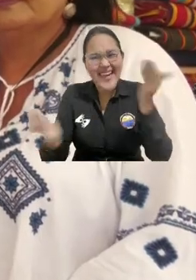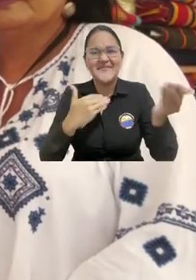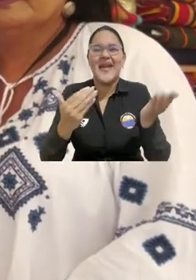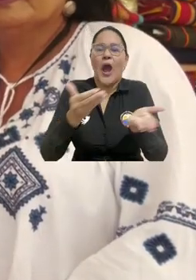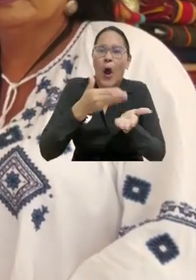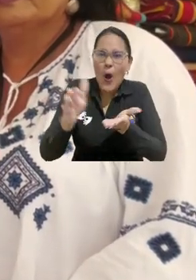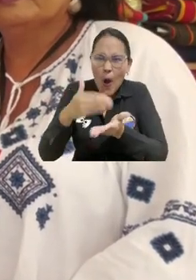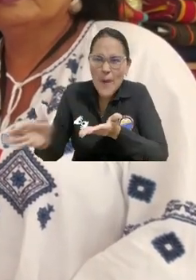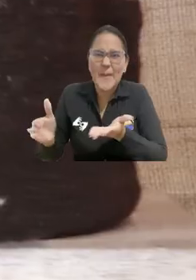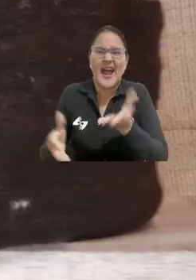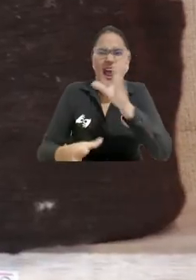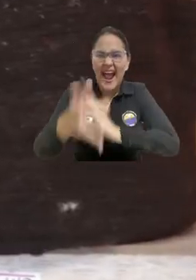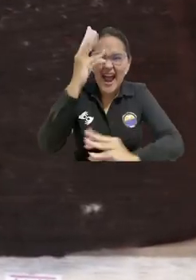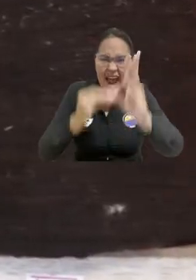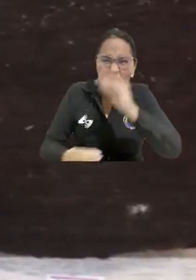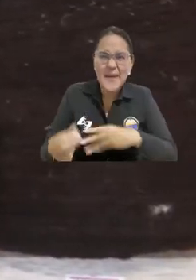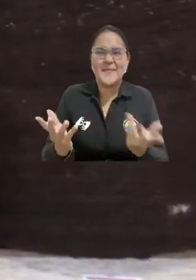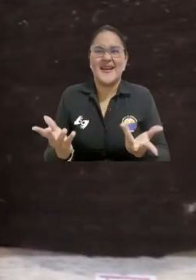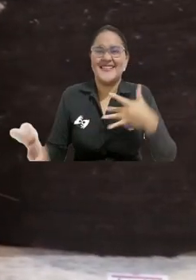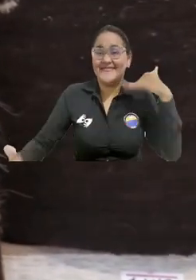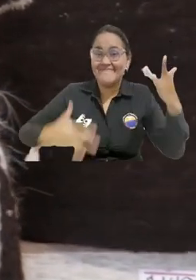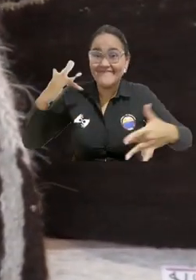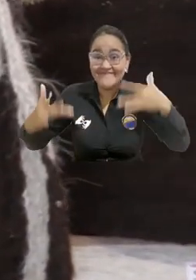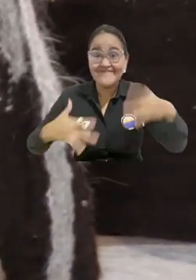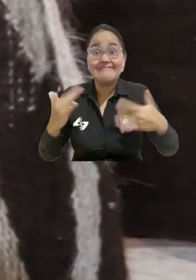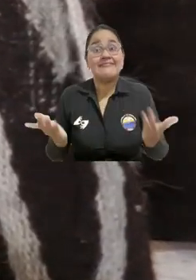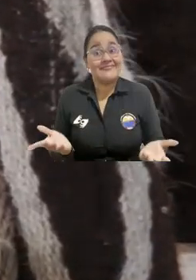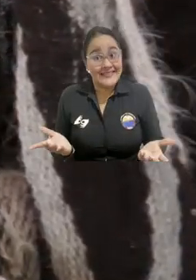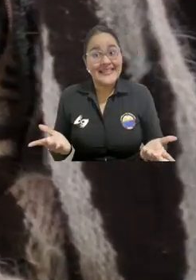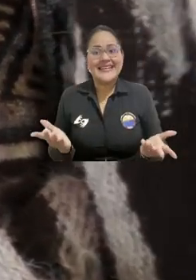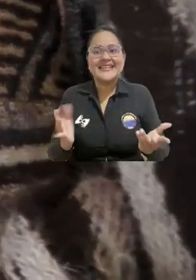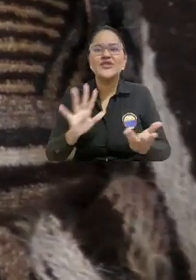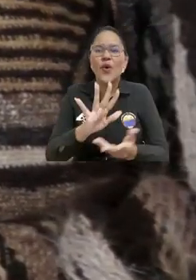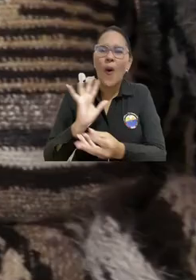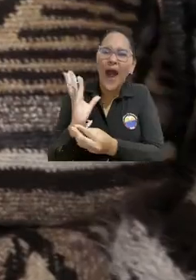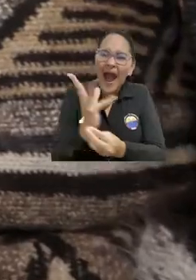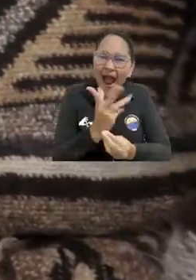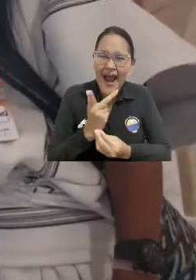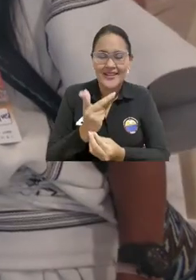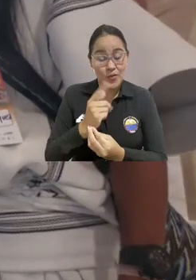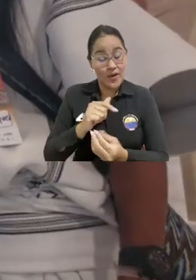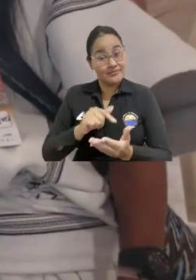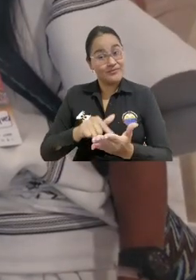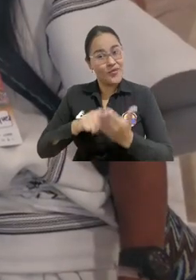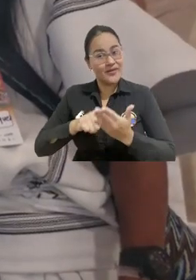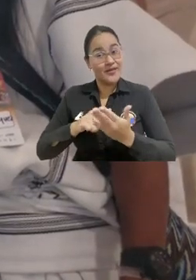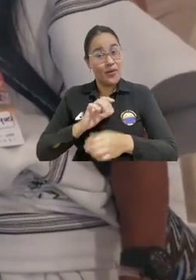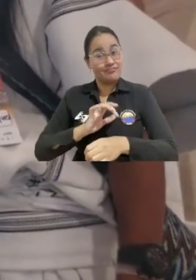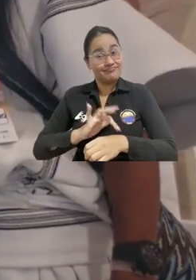a disfrutar, a aprender. La artesanía combina el lujo, la exclusividad con